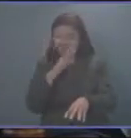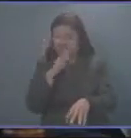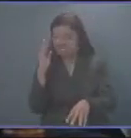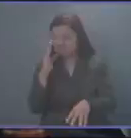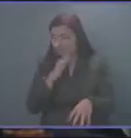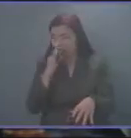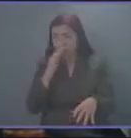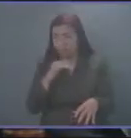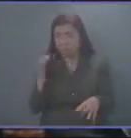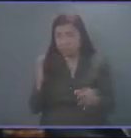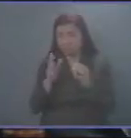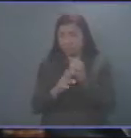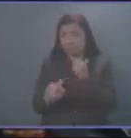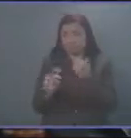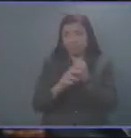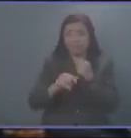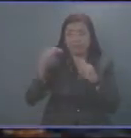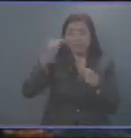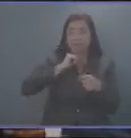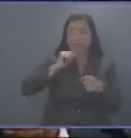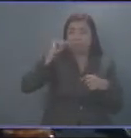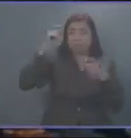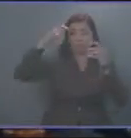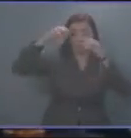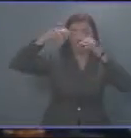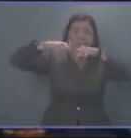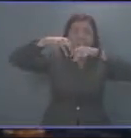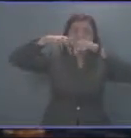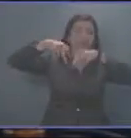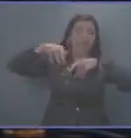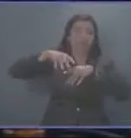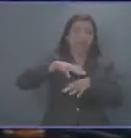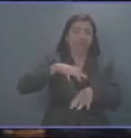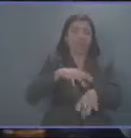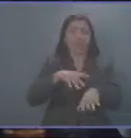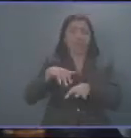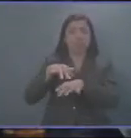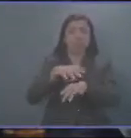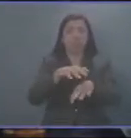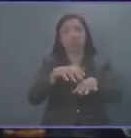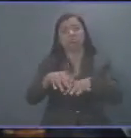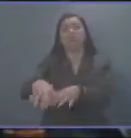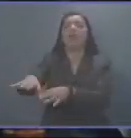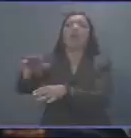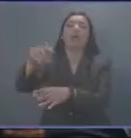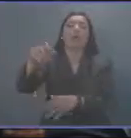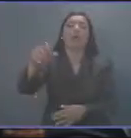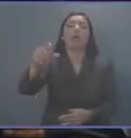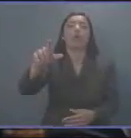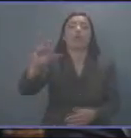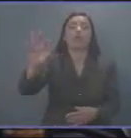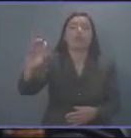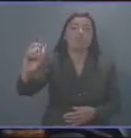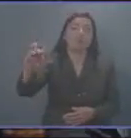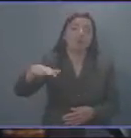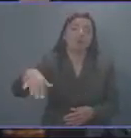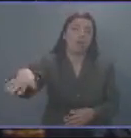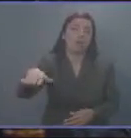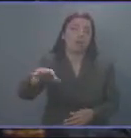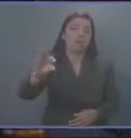aguas negras de de santa rosa que desee desembocan en el golfo de fonseca y